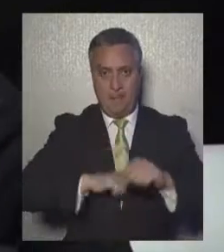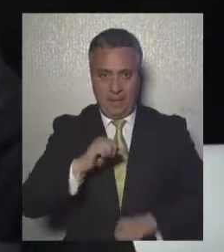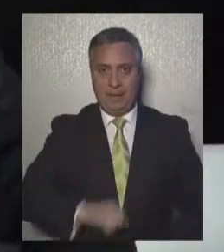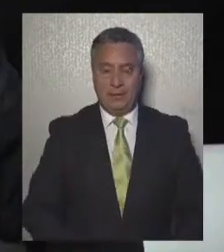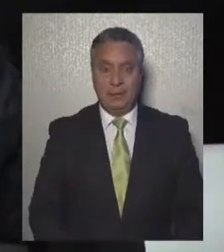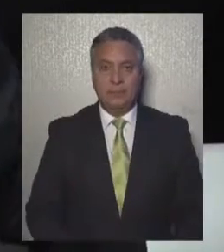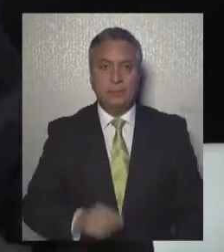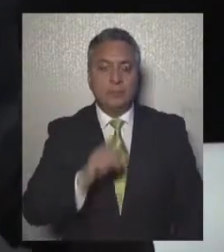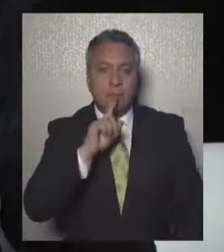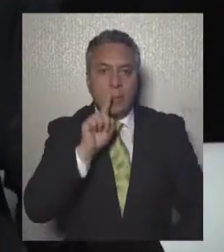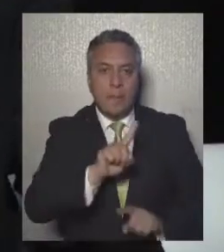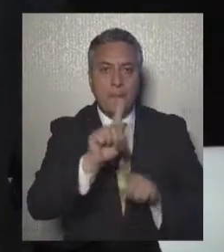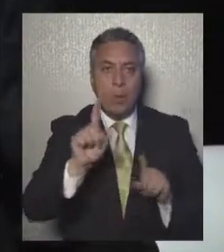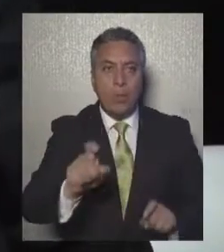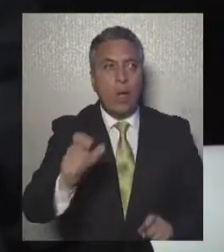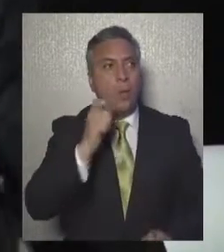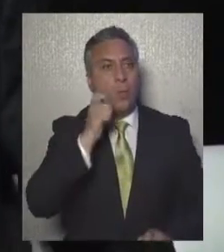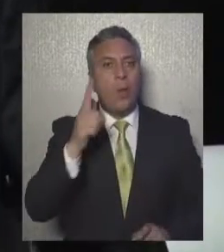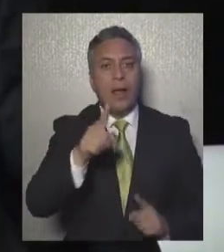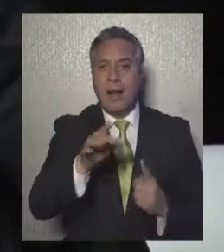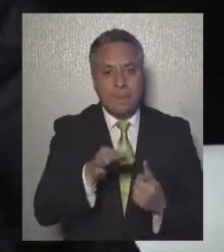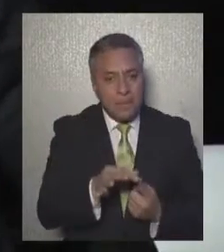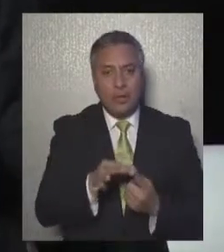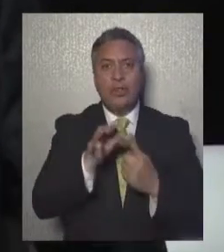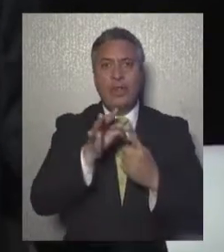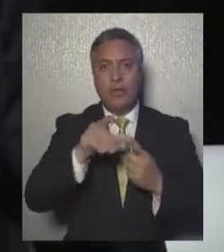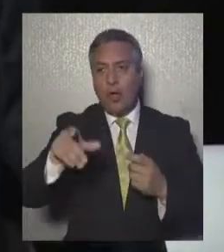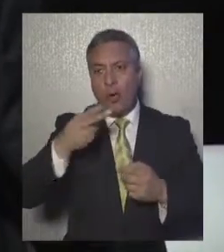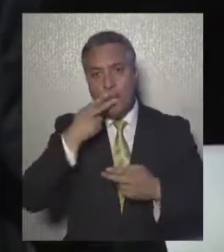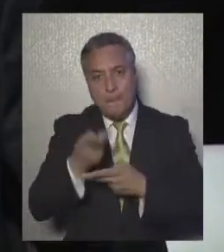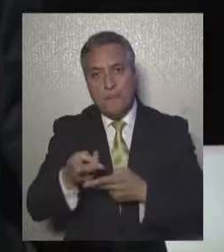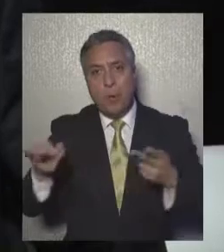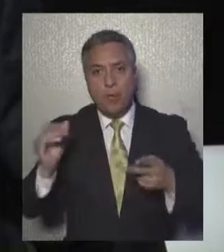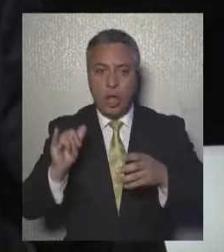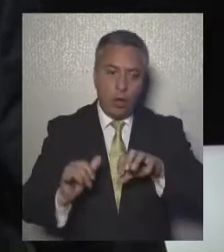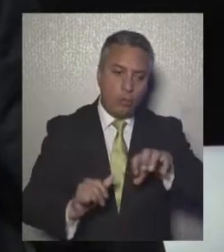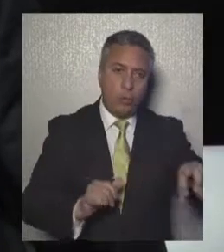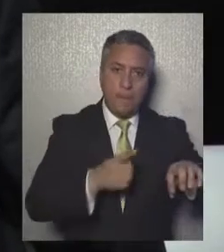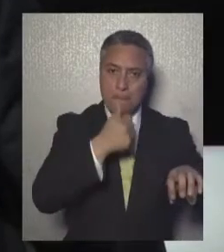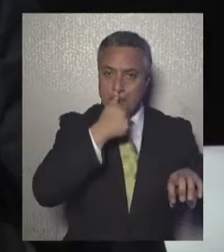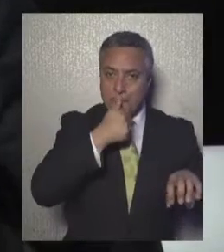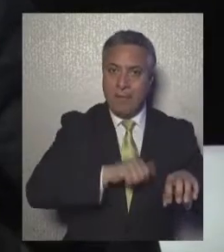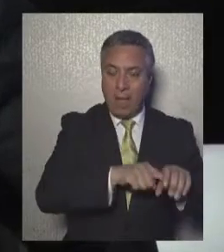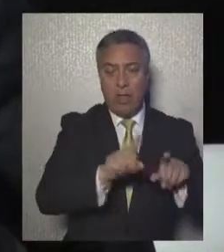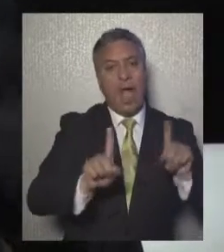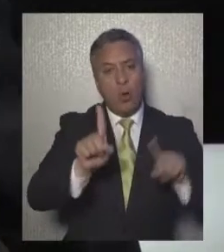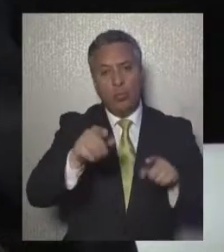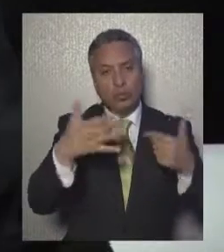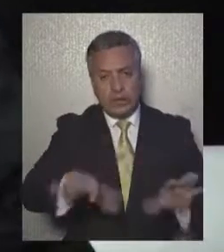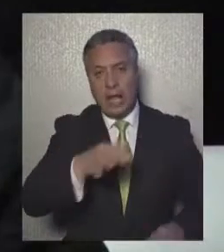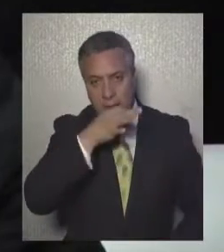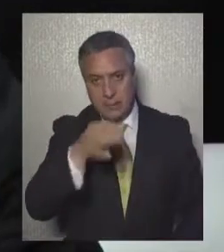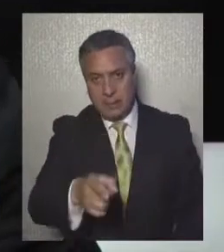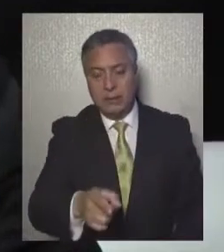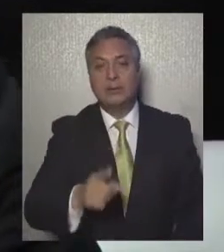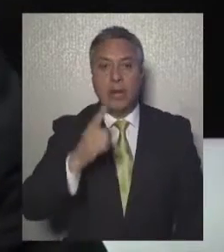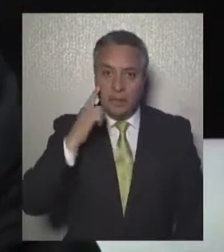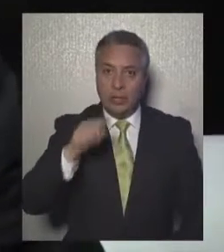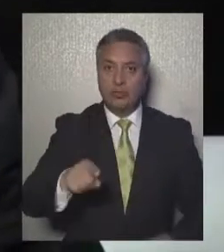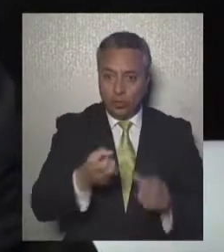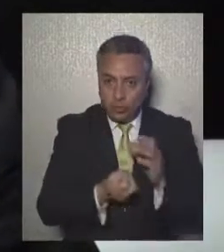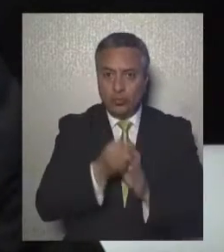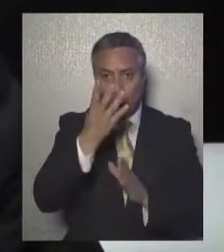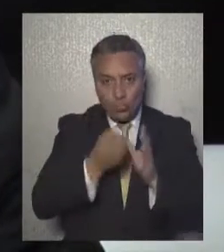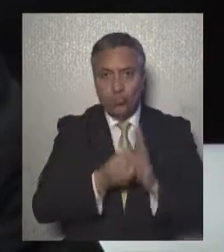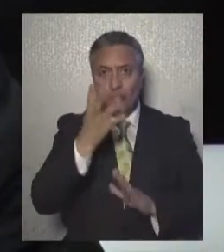las acciones prioritarias que tiene que hacer el sector público y que tienen que hacer los privados? Algunas ya las enunciaste. Para encontrar estos nuevos